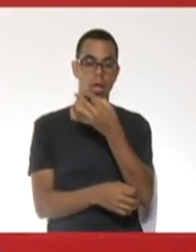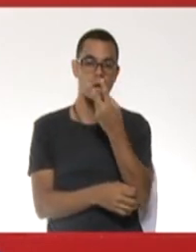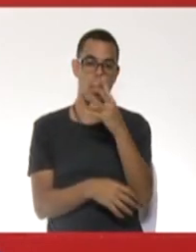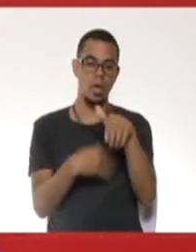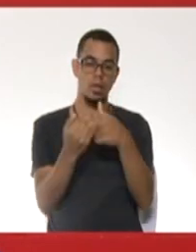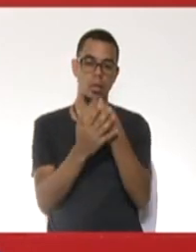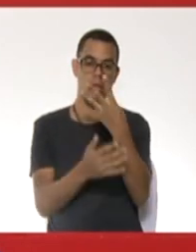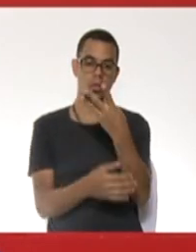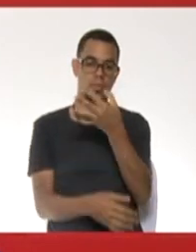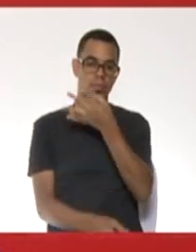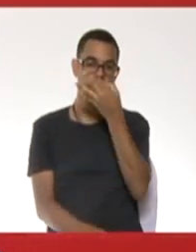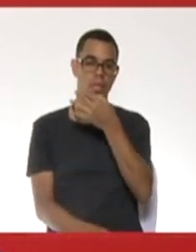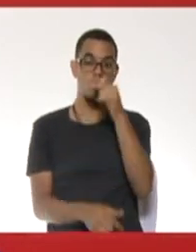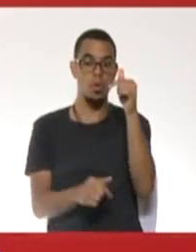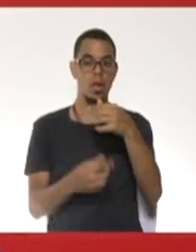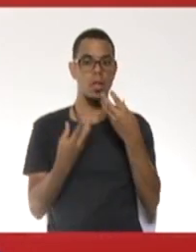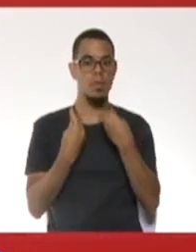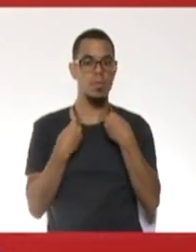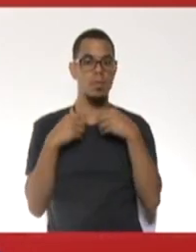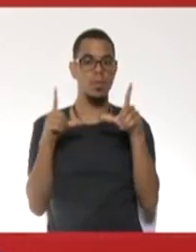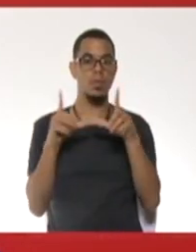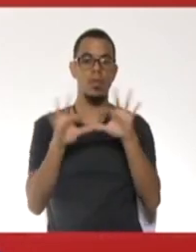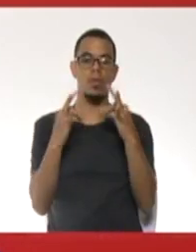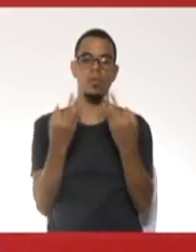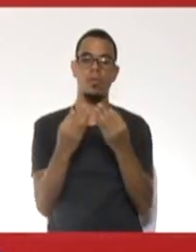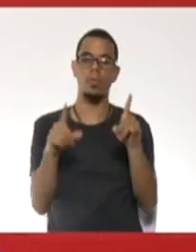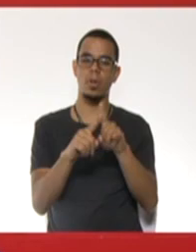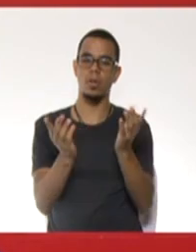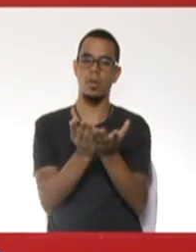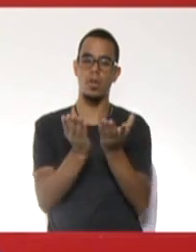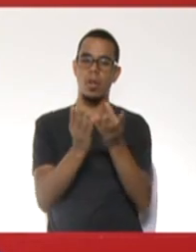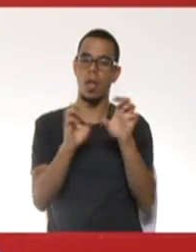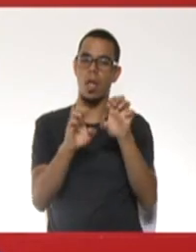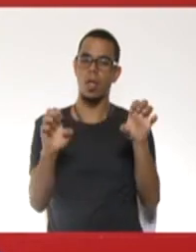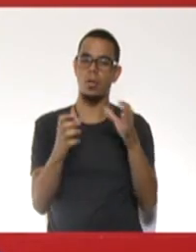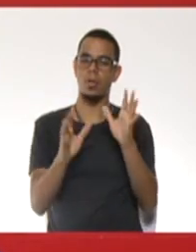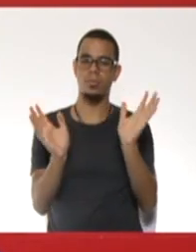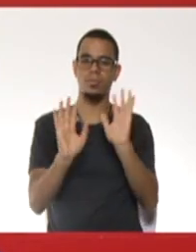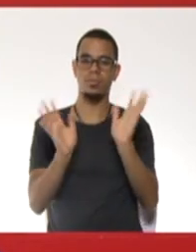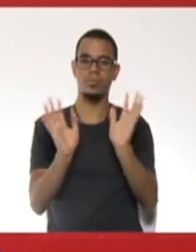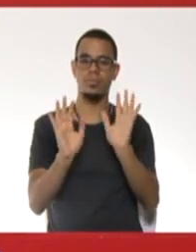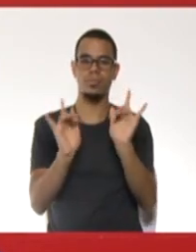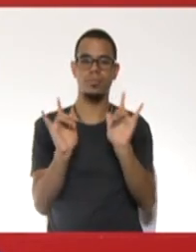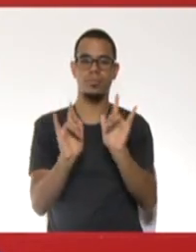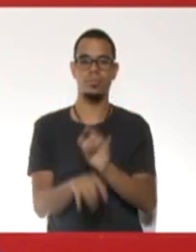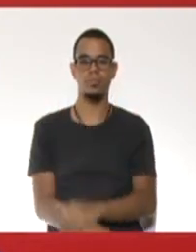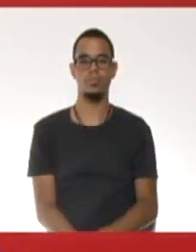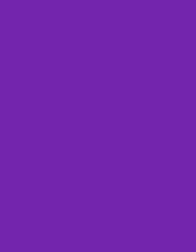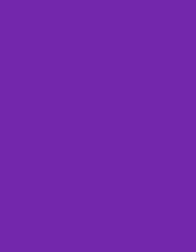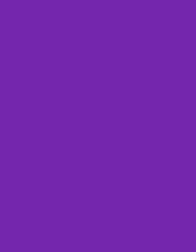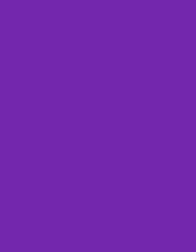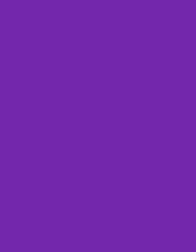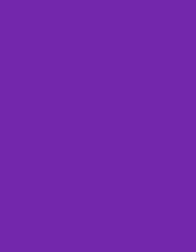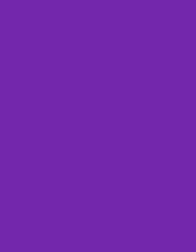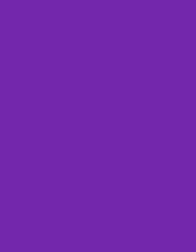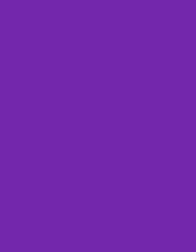3 de la tarde. ¿Pero por dónde? Por tu mejor programa educativo, Cada Familia, una Escuela. Se les quiere, Venezuela.